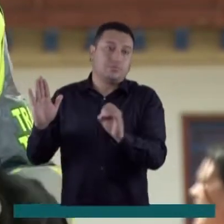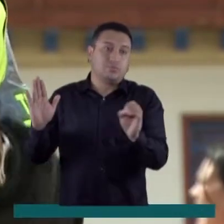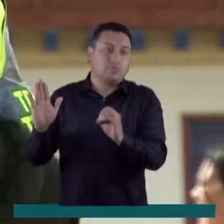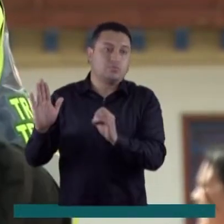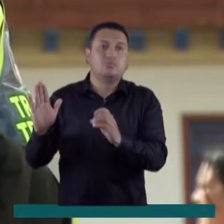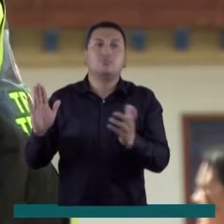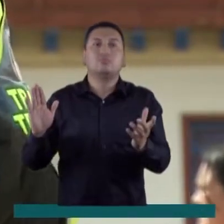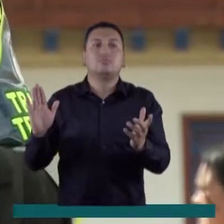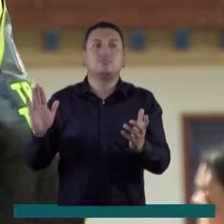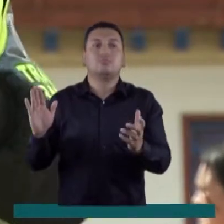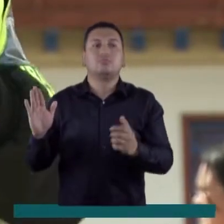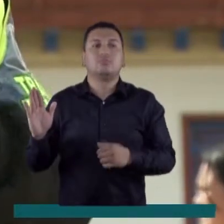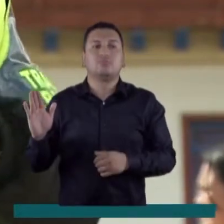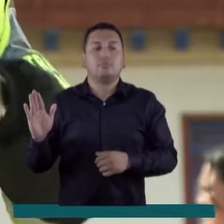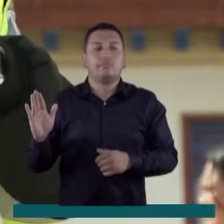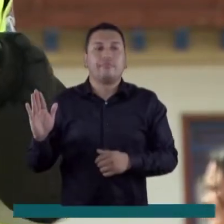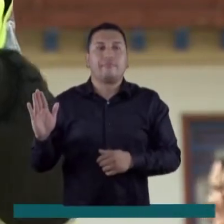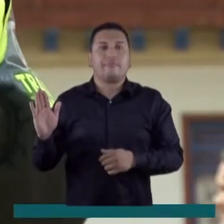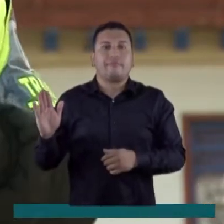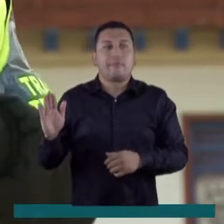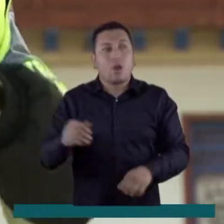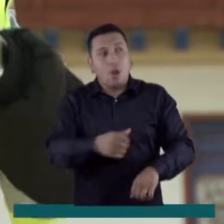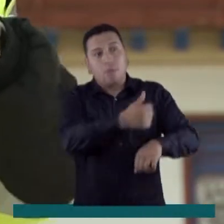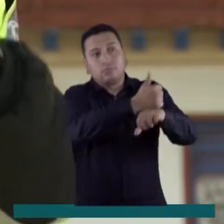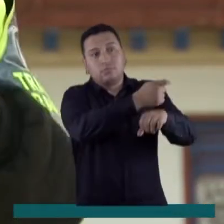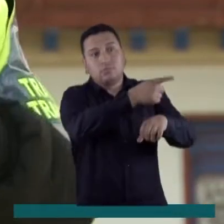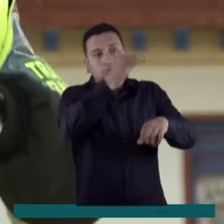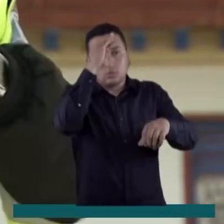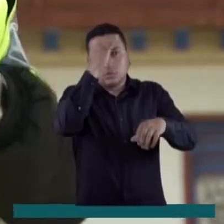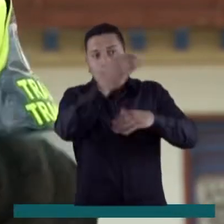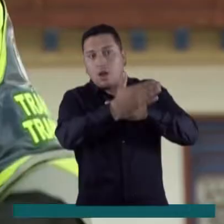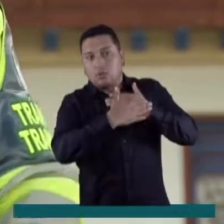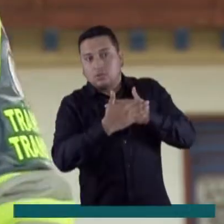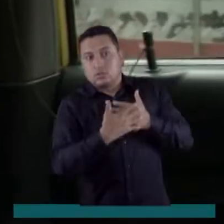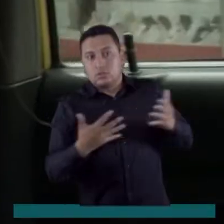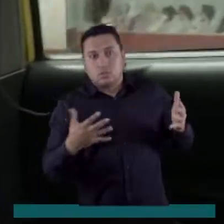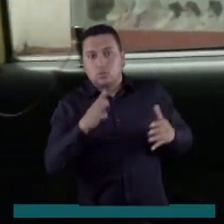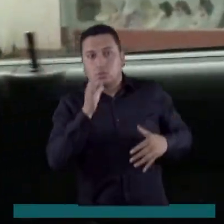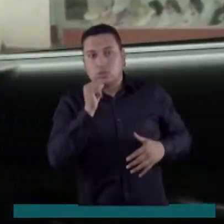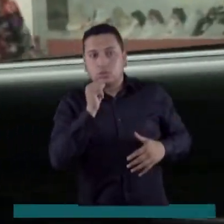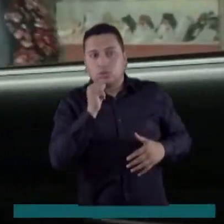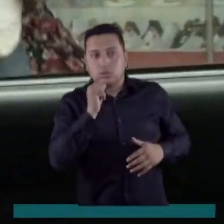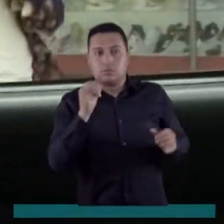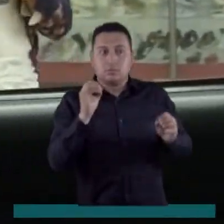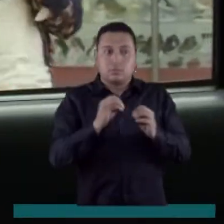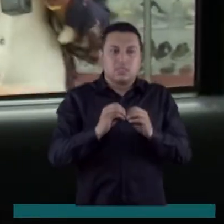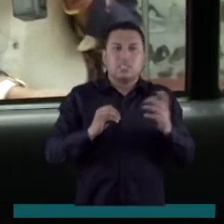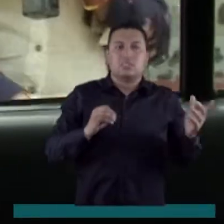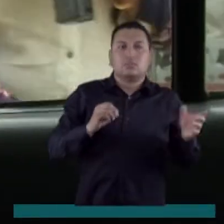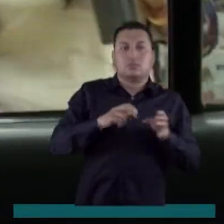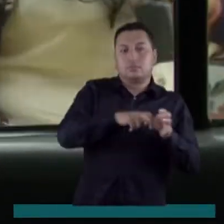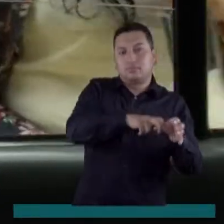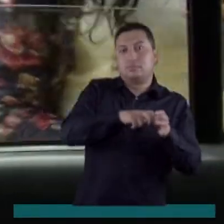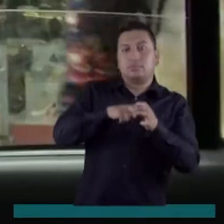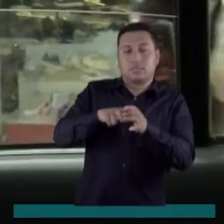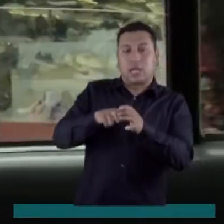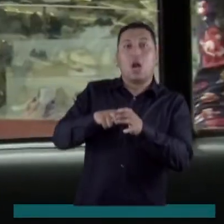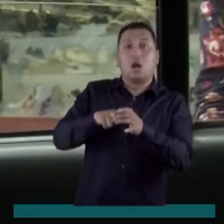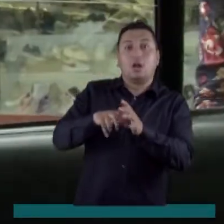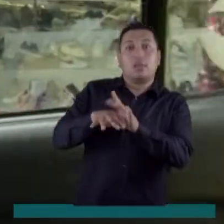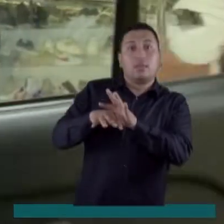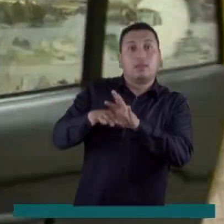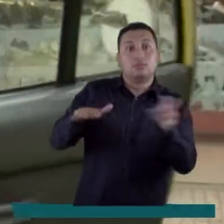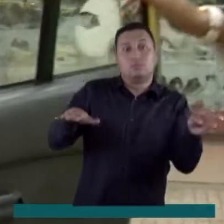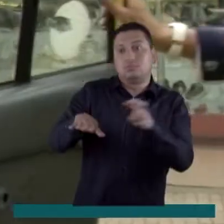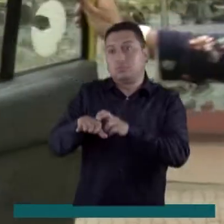autoridad en el lado obligándolas o incentivándolas para que las cumplan. Las campañas con pasajeros también involucra a aquellos